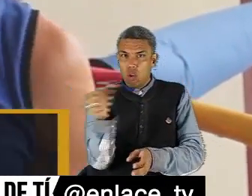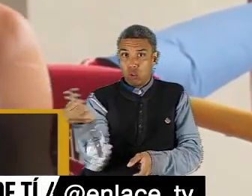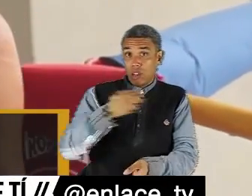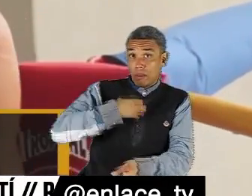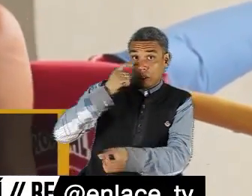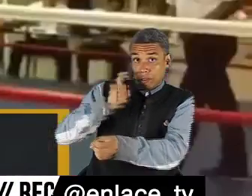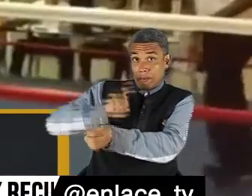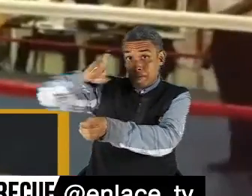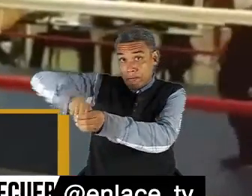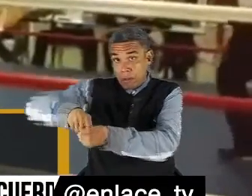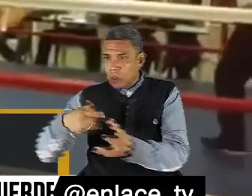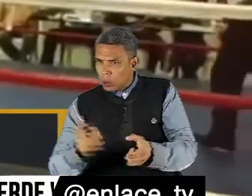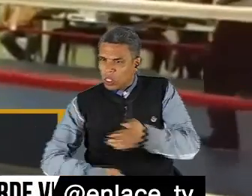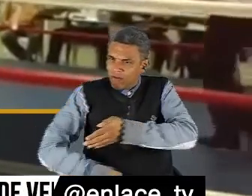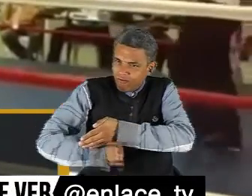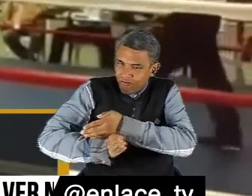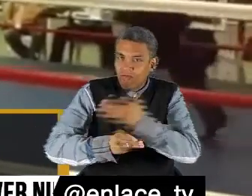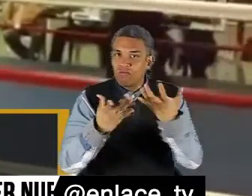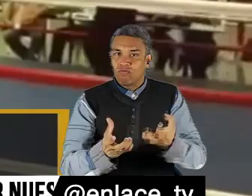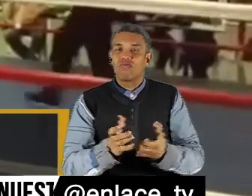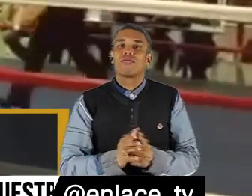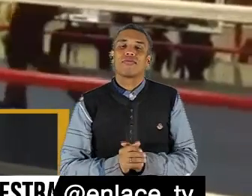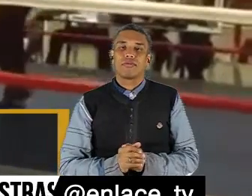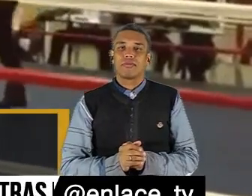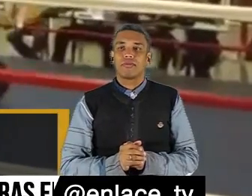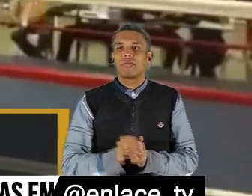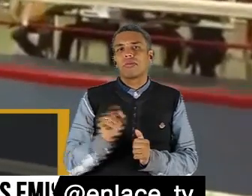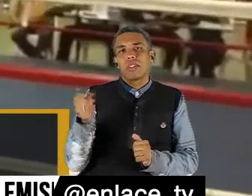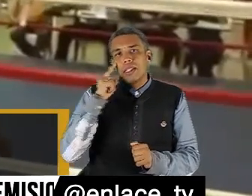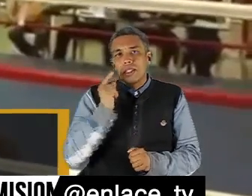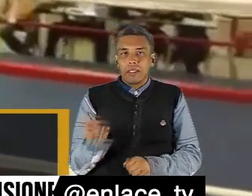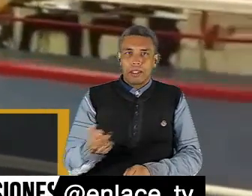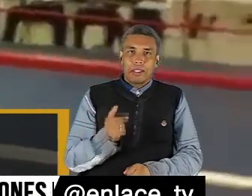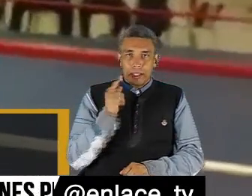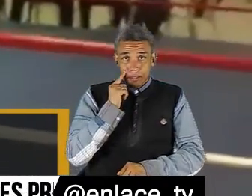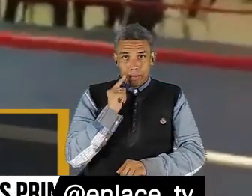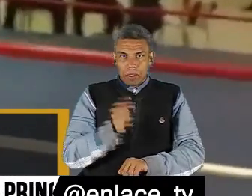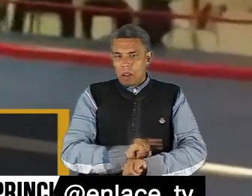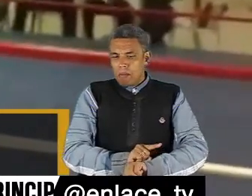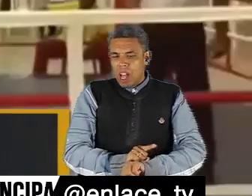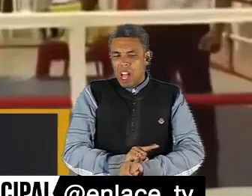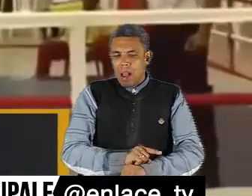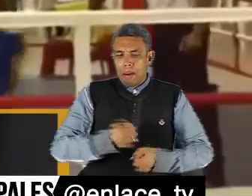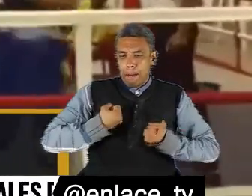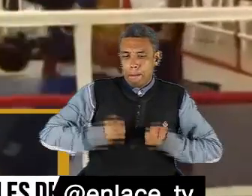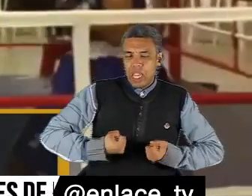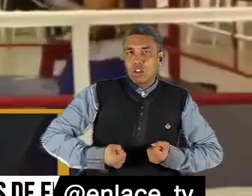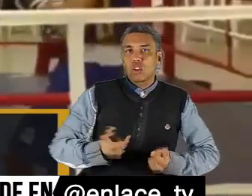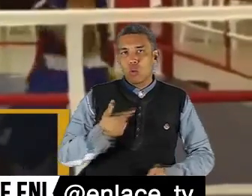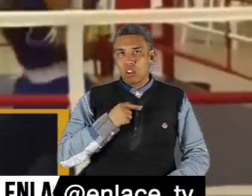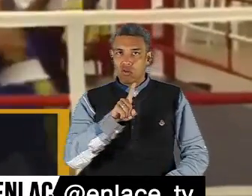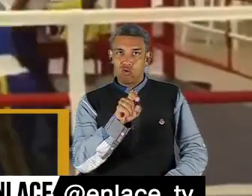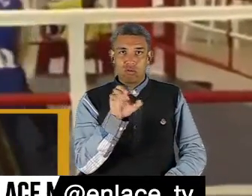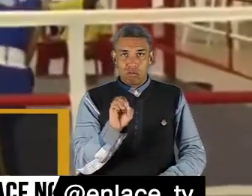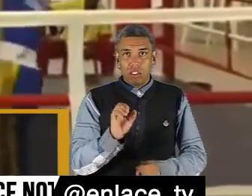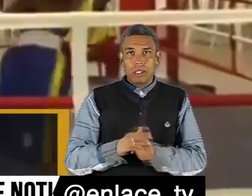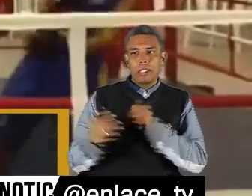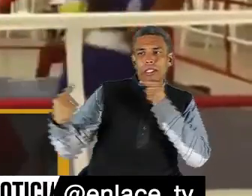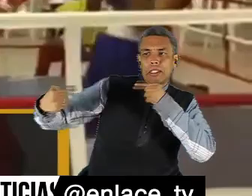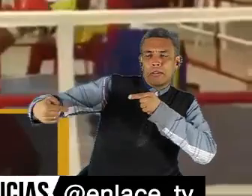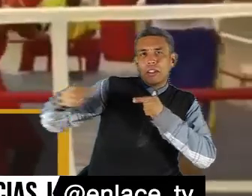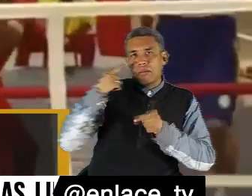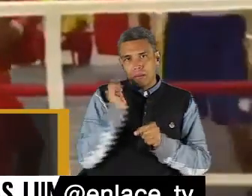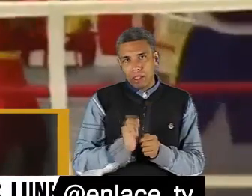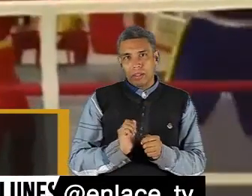Y seguir adelante. Moreira de categoría 60 kilogramos venció por decisión unánime a su rival de Risaralda y perdió ante el pugilista